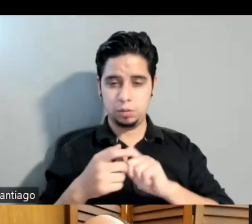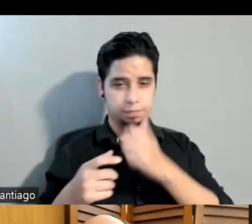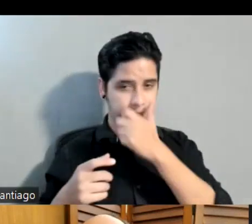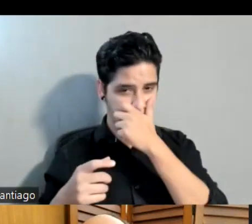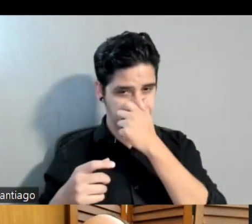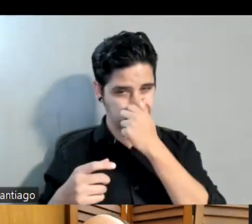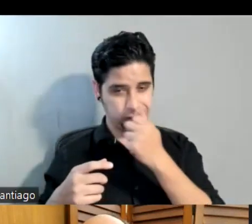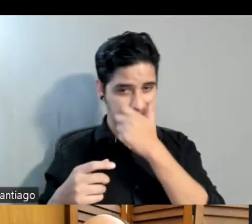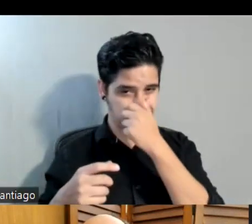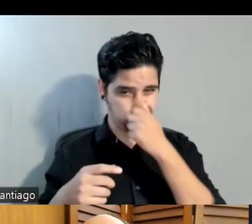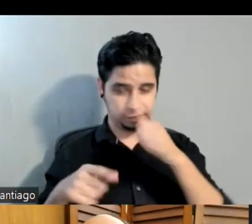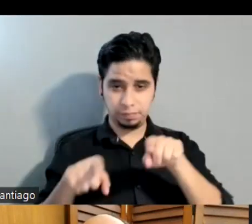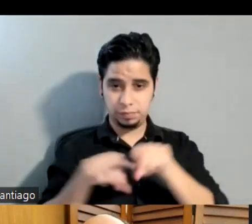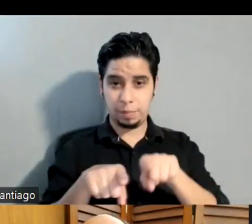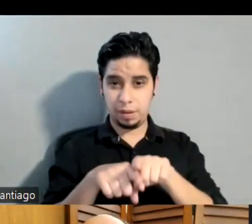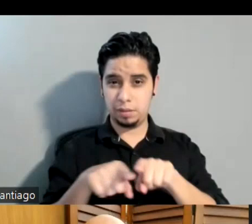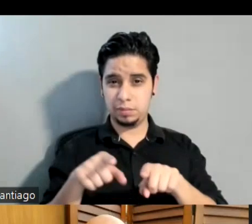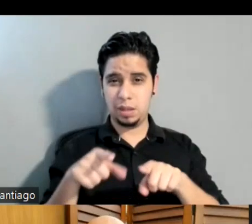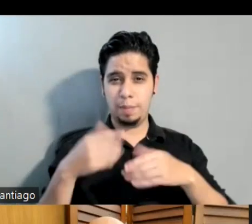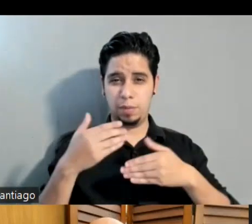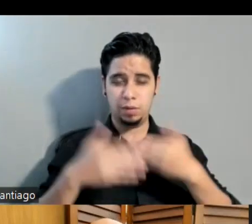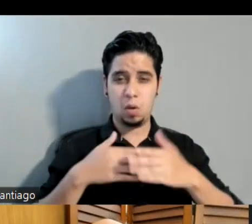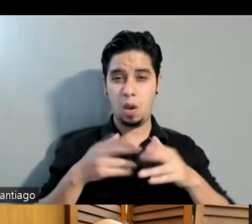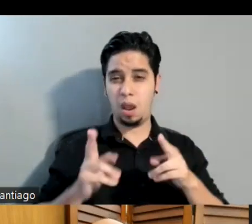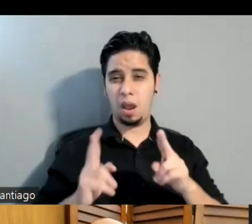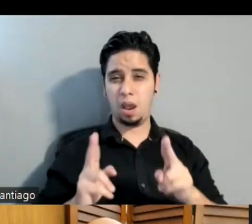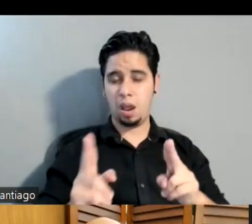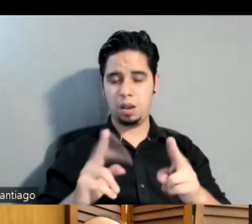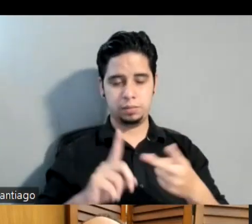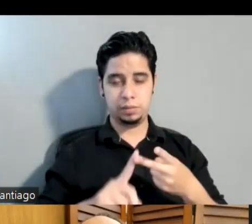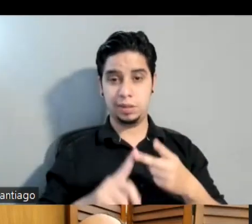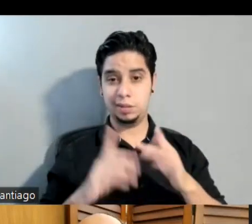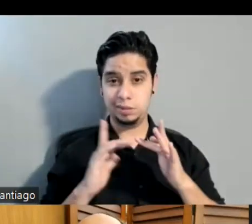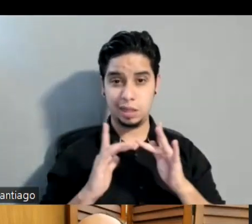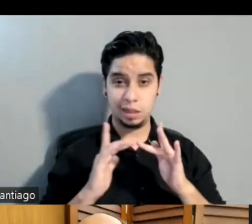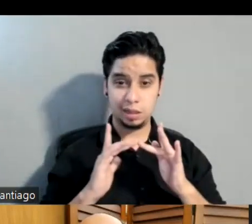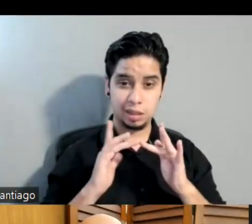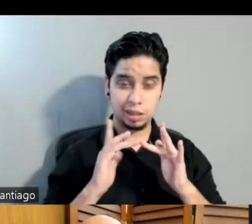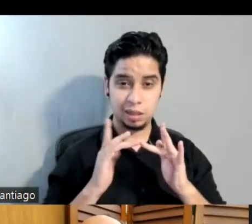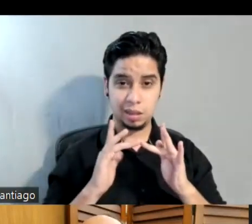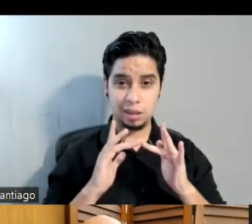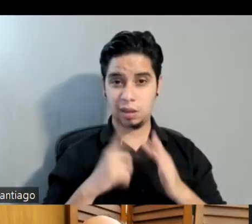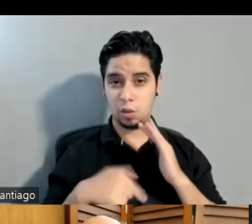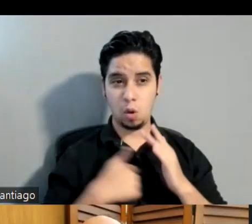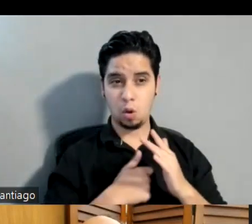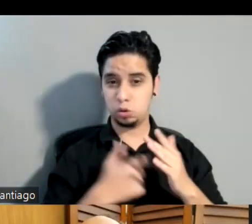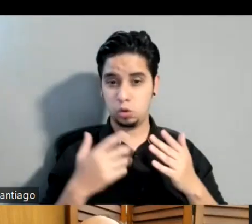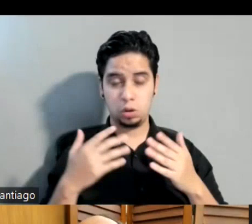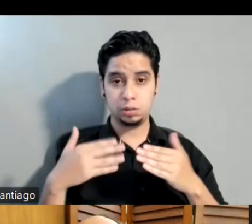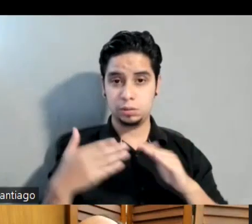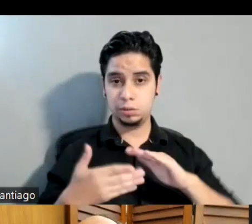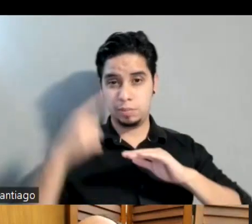y a la psicosis de la prisa, que es la que nos lleva el internet, que nos lleva en esa